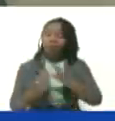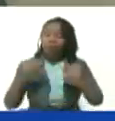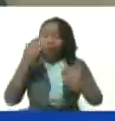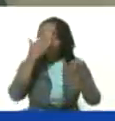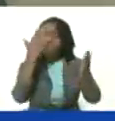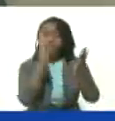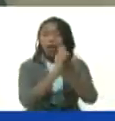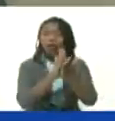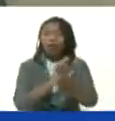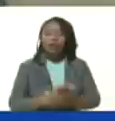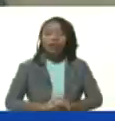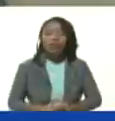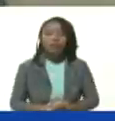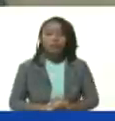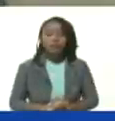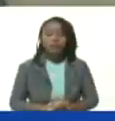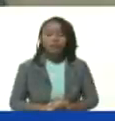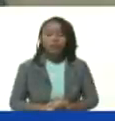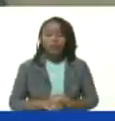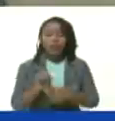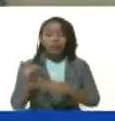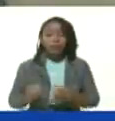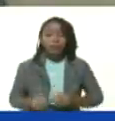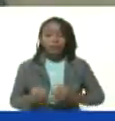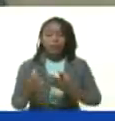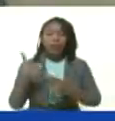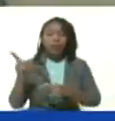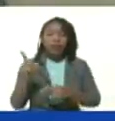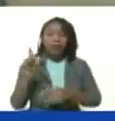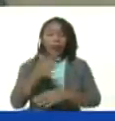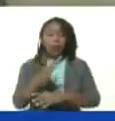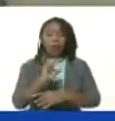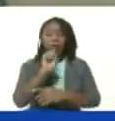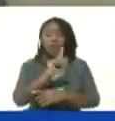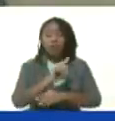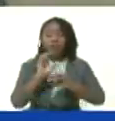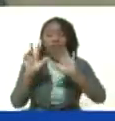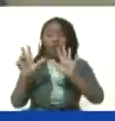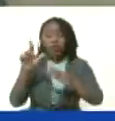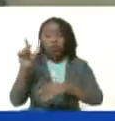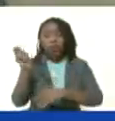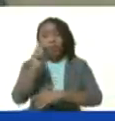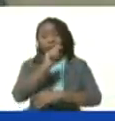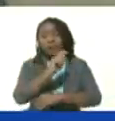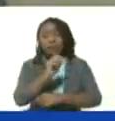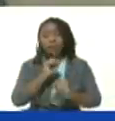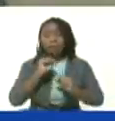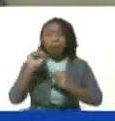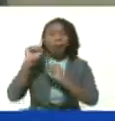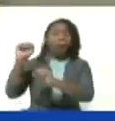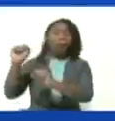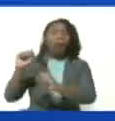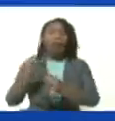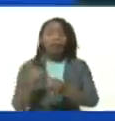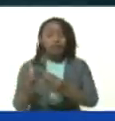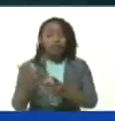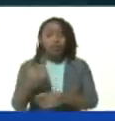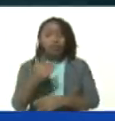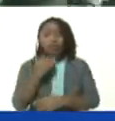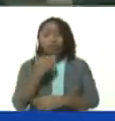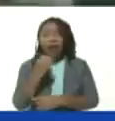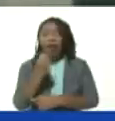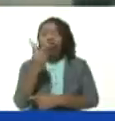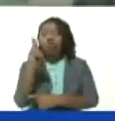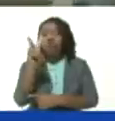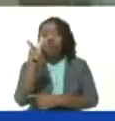enfrentando este virus, pues ya desde hace 18 meses, pudiéramos decir casi 2 años,